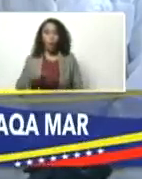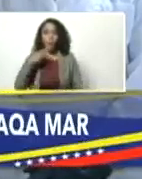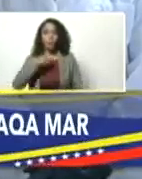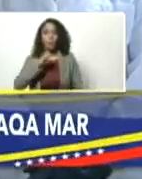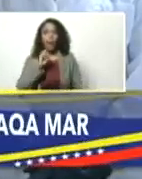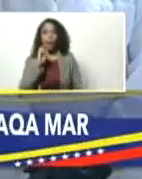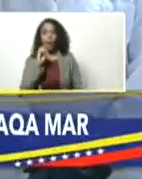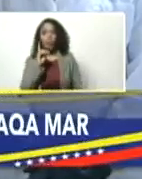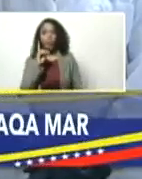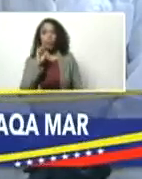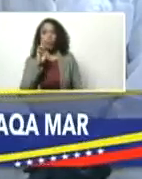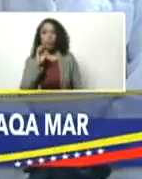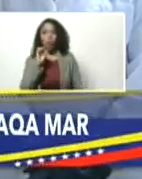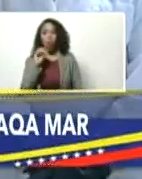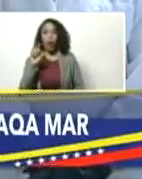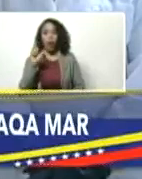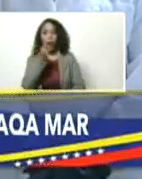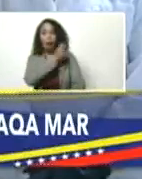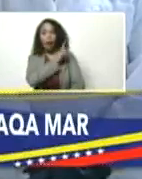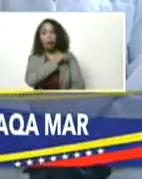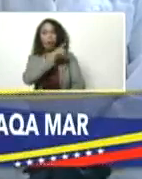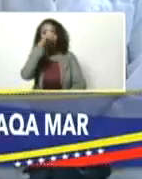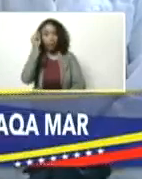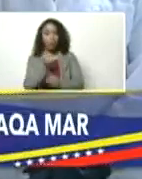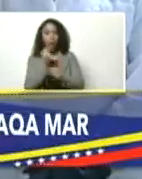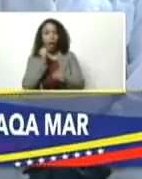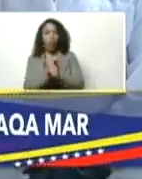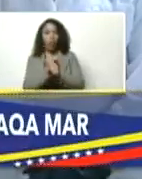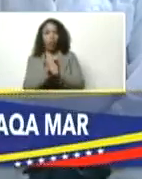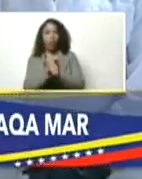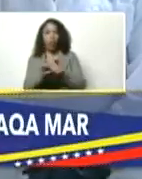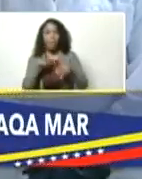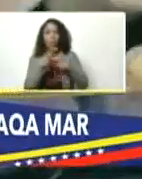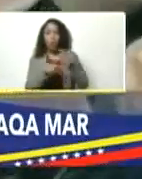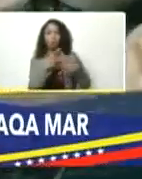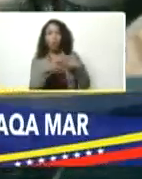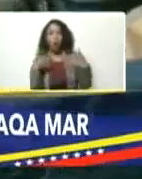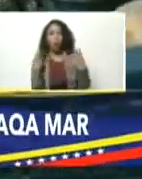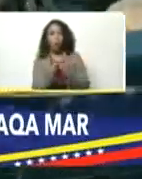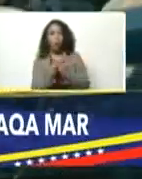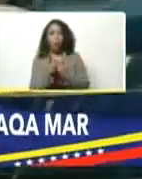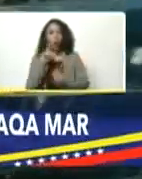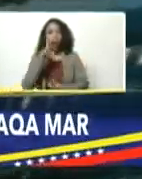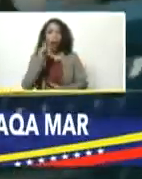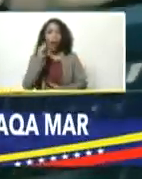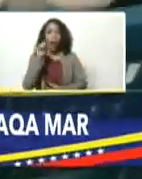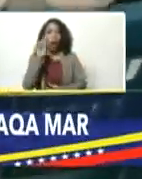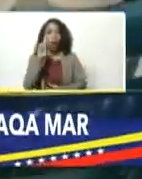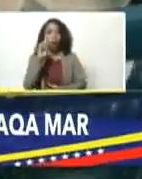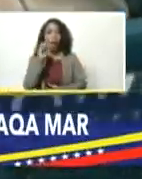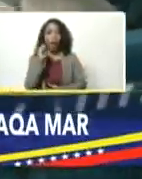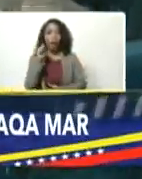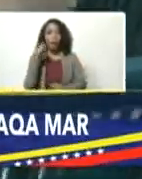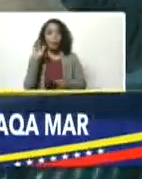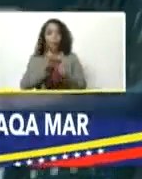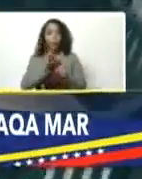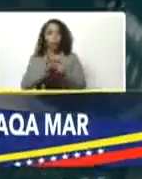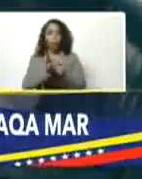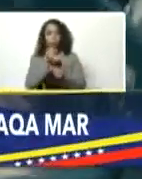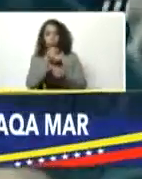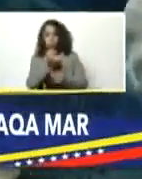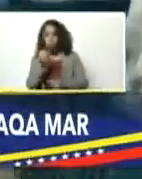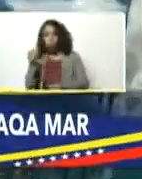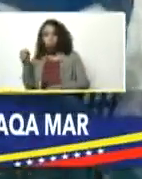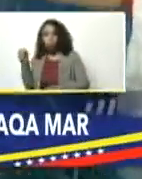y la gerente de operaciones y producción, la compañera Laura. Le paso, presidente, al